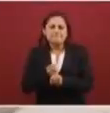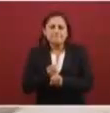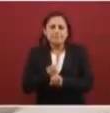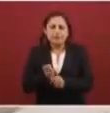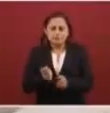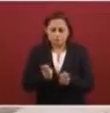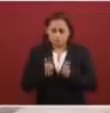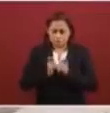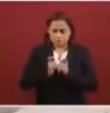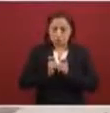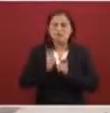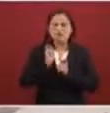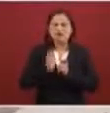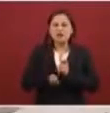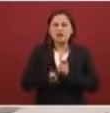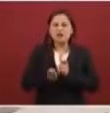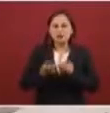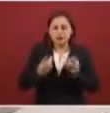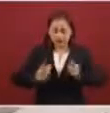Se